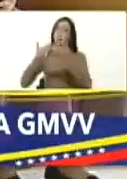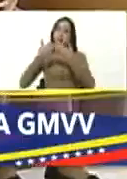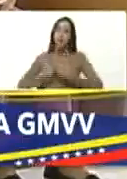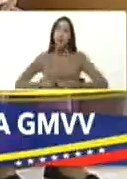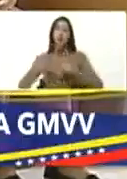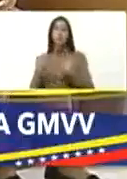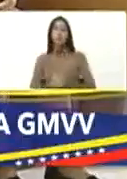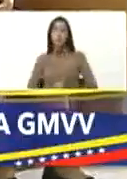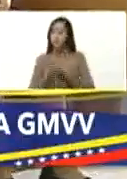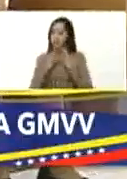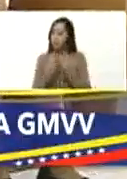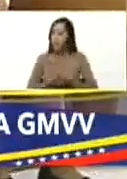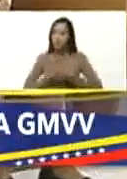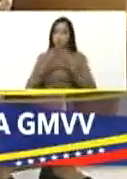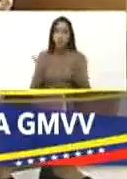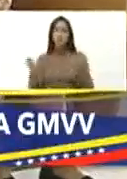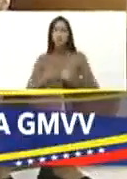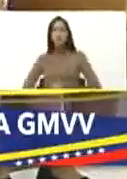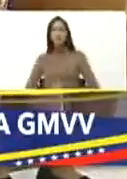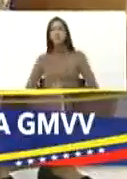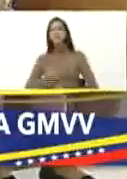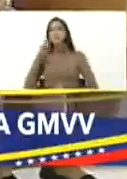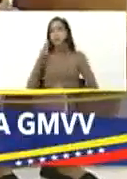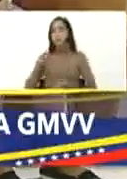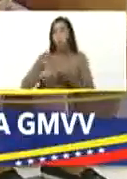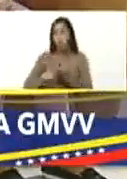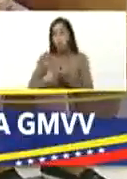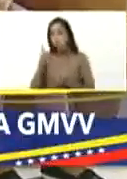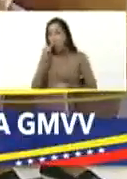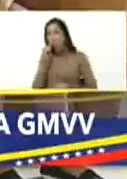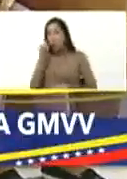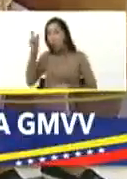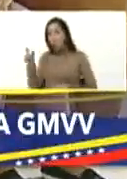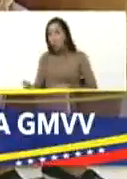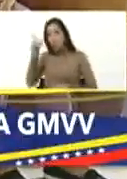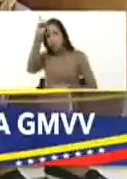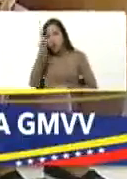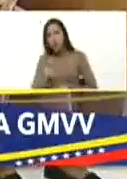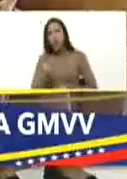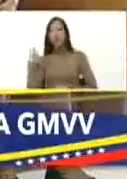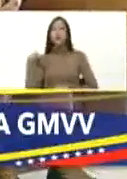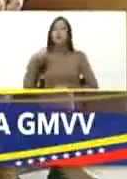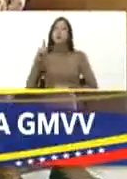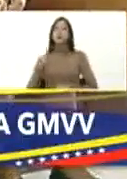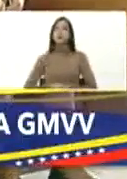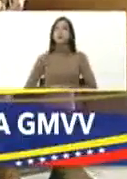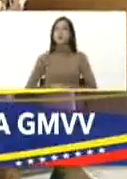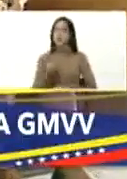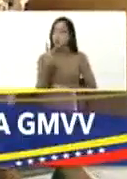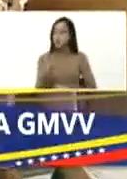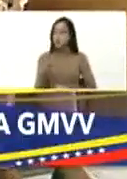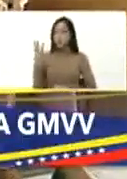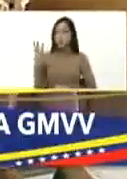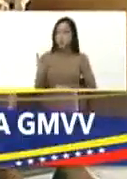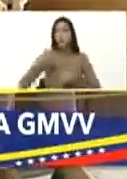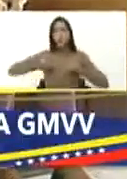hogar para nuestra familia. Como puede ver, mi esposo, una persona con discapacidad, y mis tres hijos.